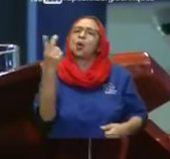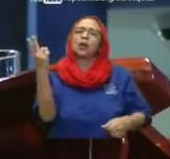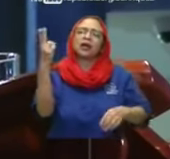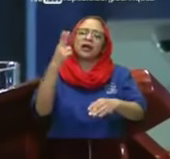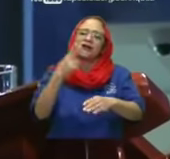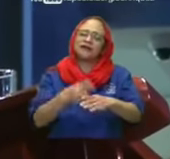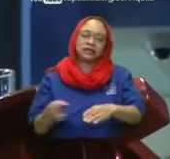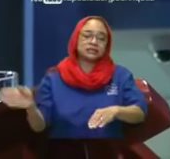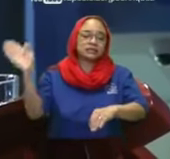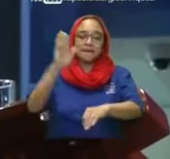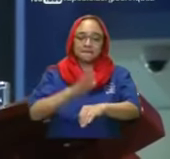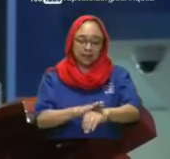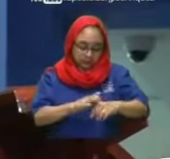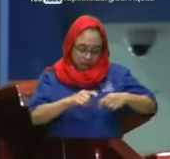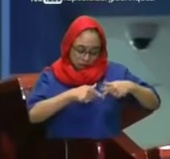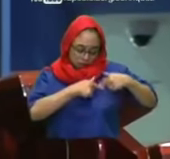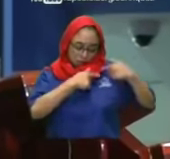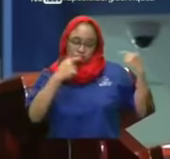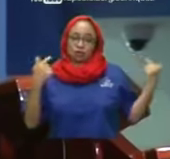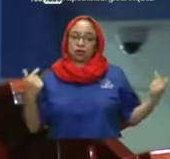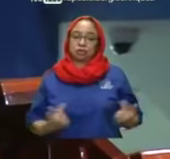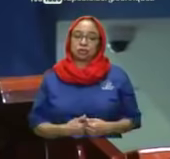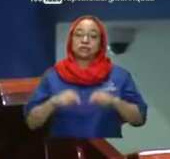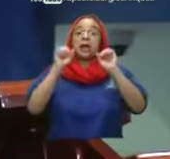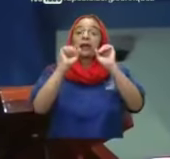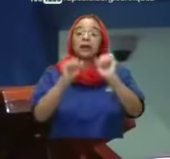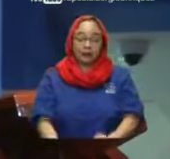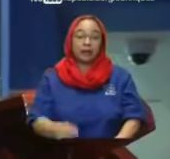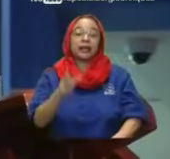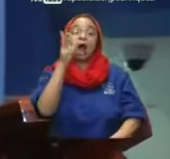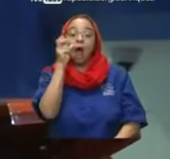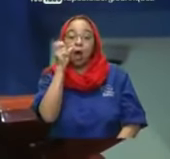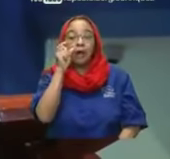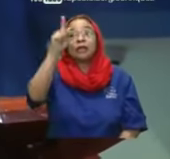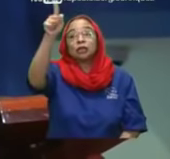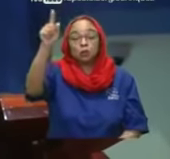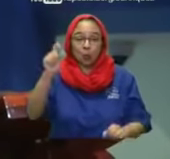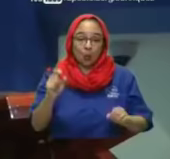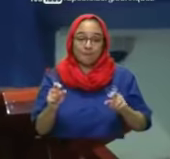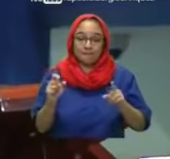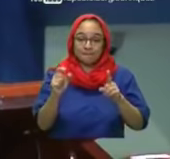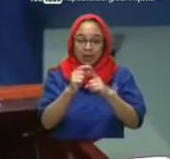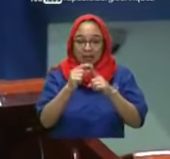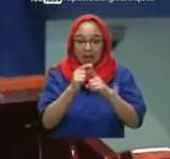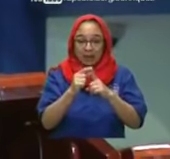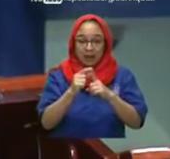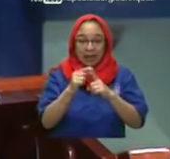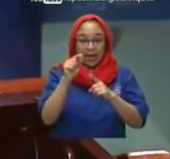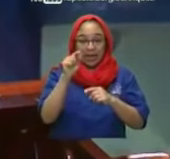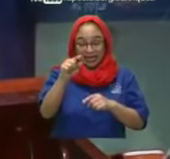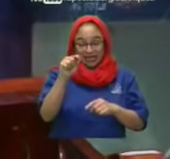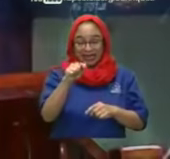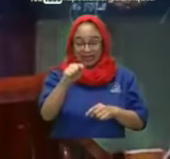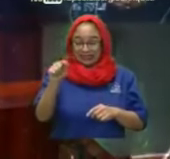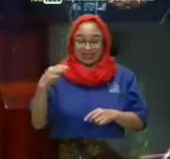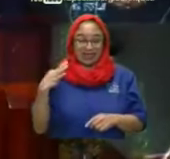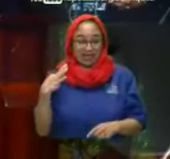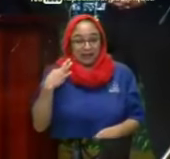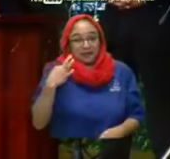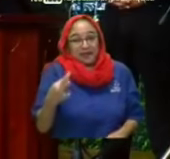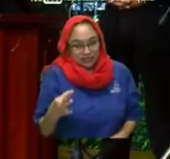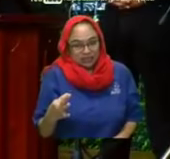corazones. Que puedan oír esta palabra. Que puedan oír este llamado. Y lo